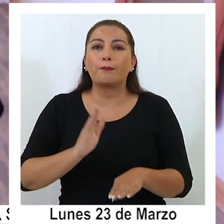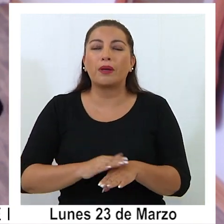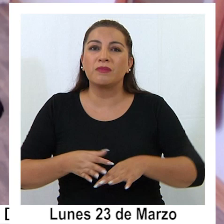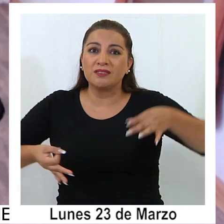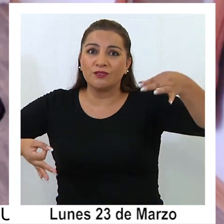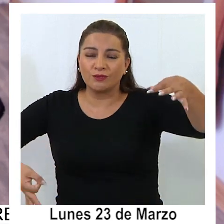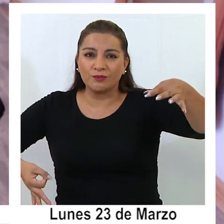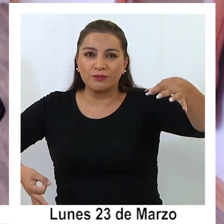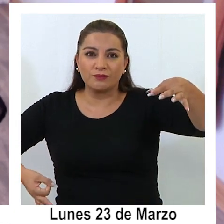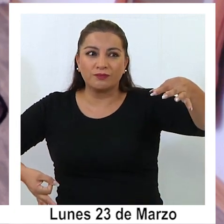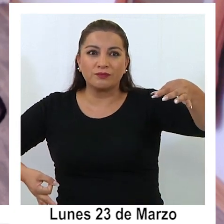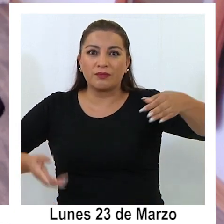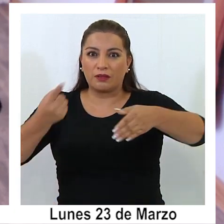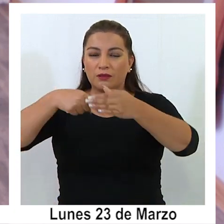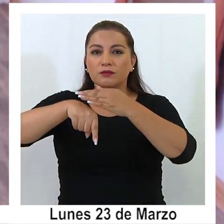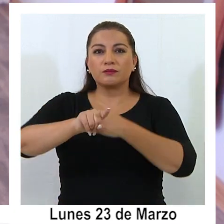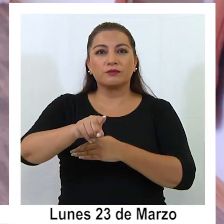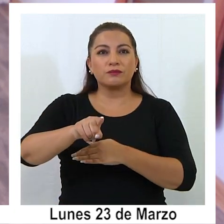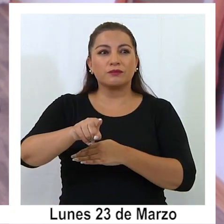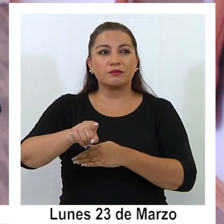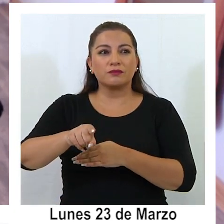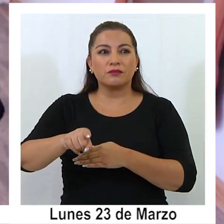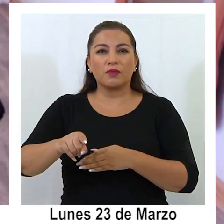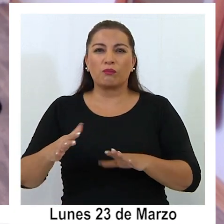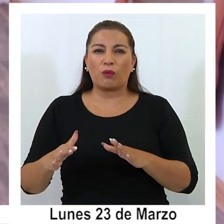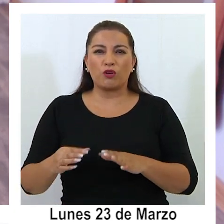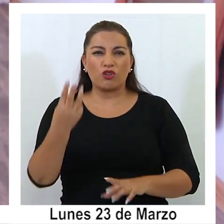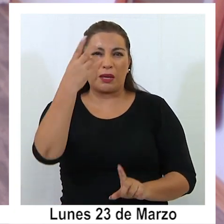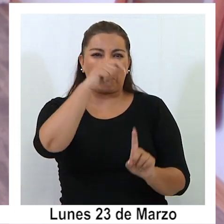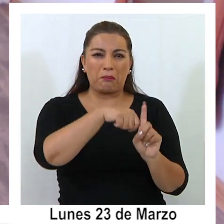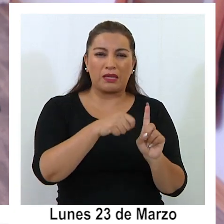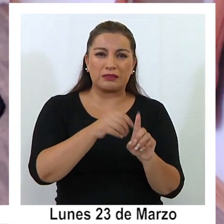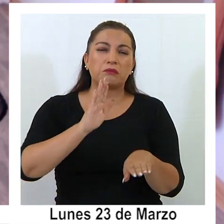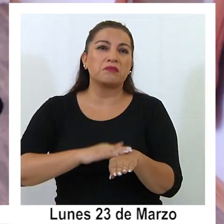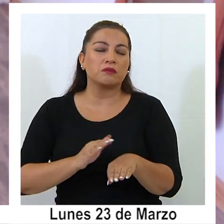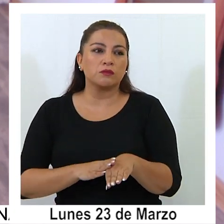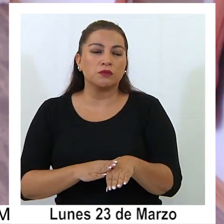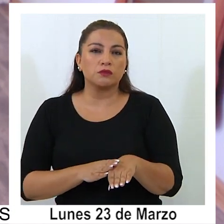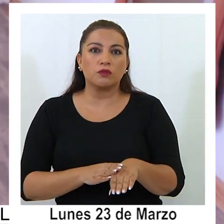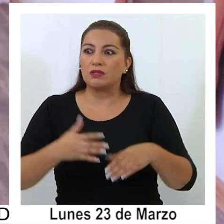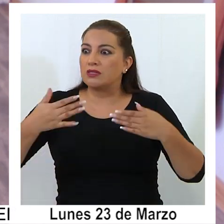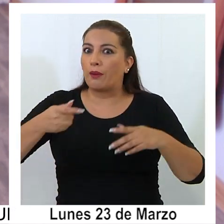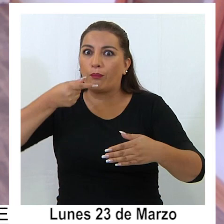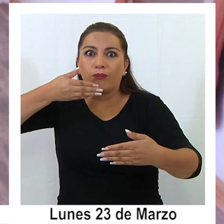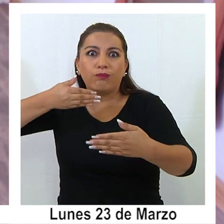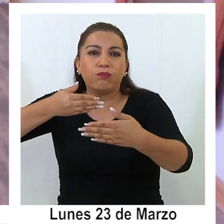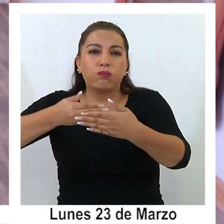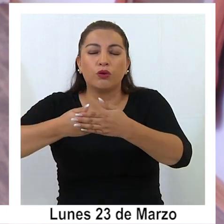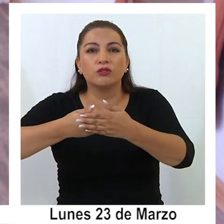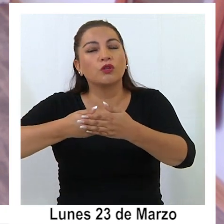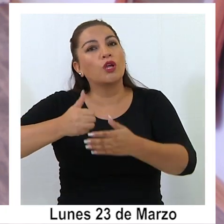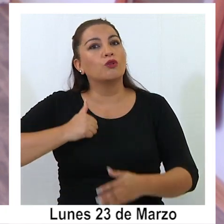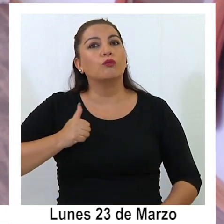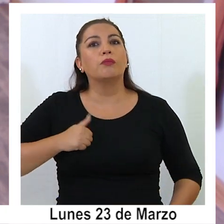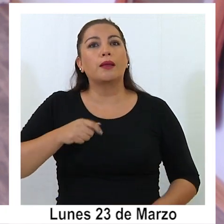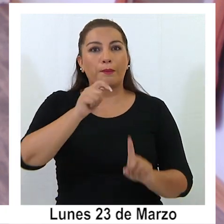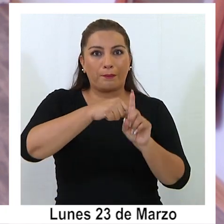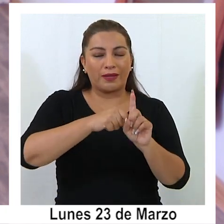permiso que uno tiene para entrar a espacios Schengen creo que por 3 meses, lo que se me cumplía más o menos el 15 de